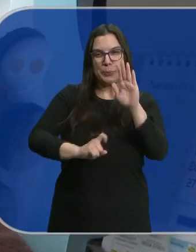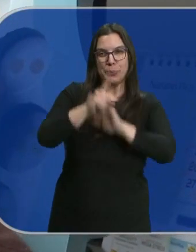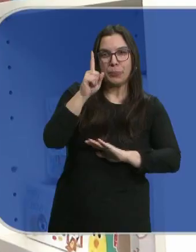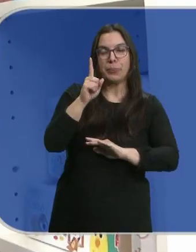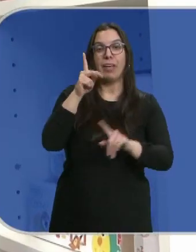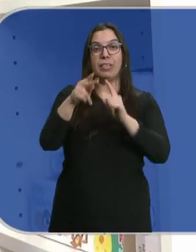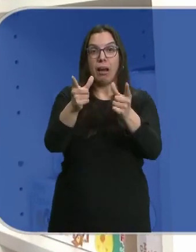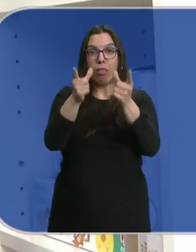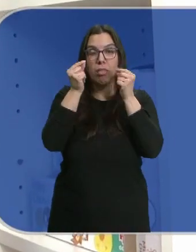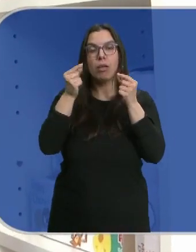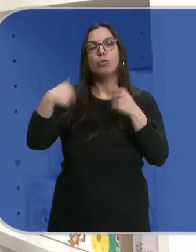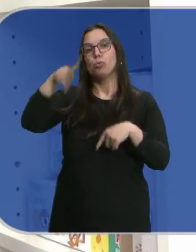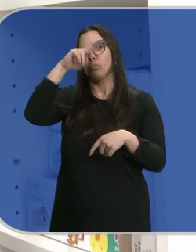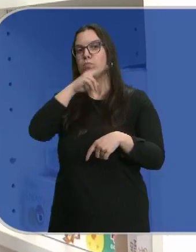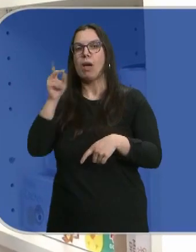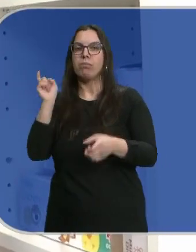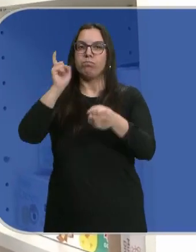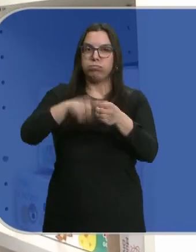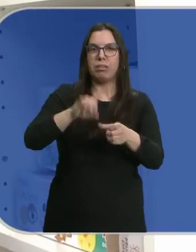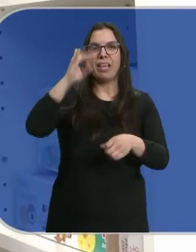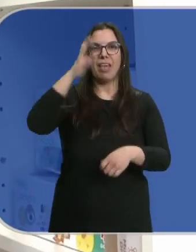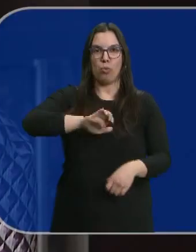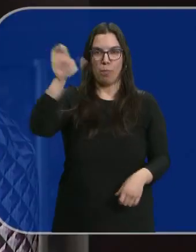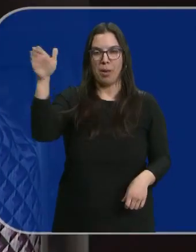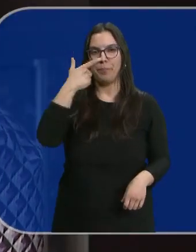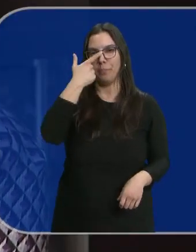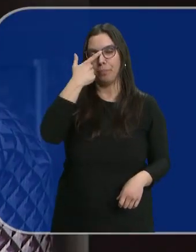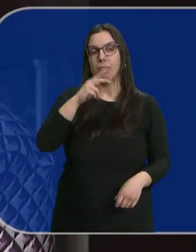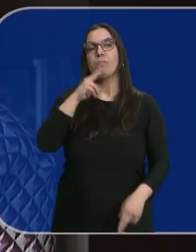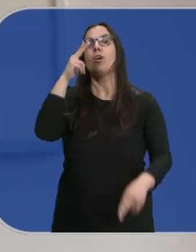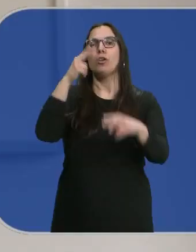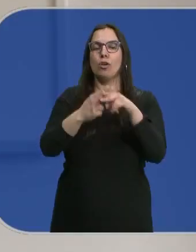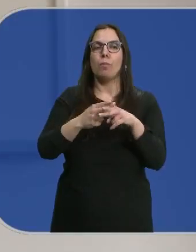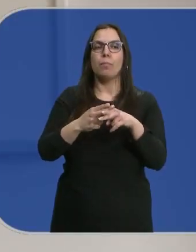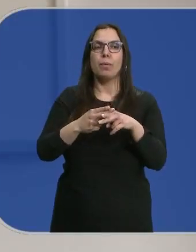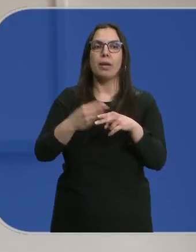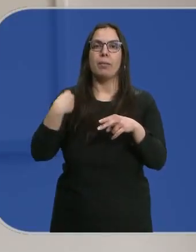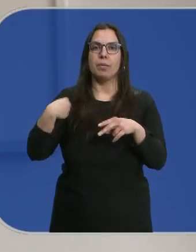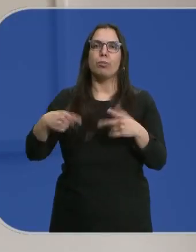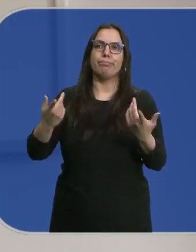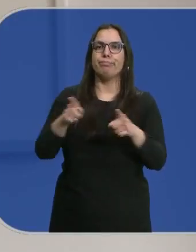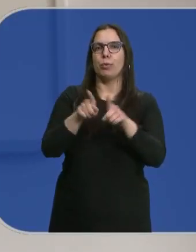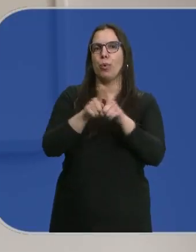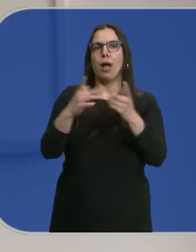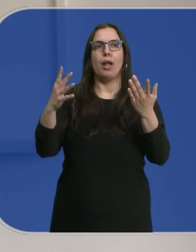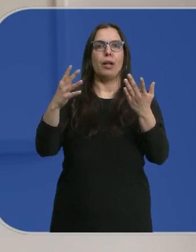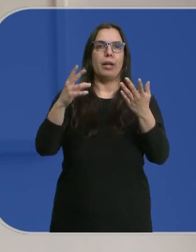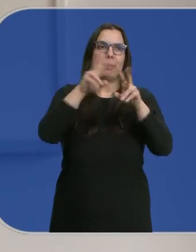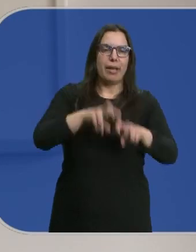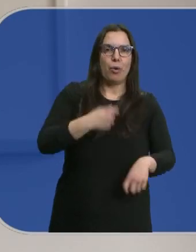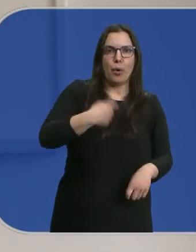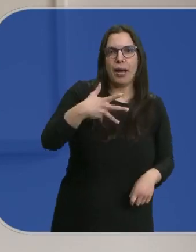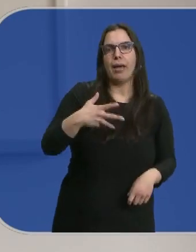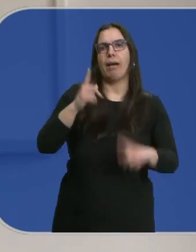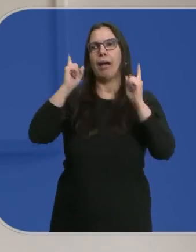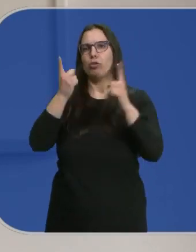pérdida de visión, sus padres se han sumado a una iniciativa europea. Se llama Safe Sight Now. Las investigaciones son caras, los casos son pocos y